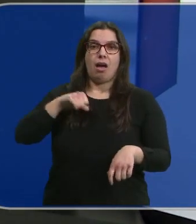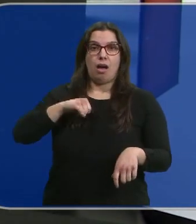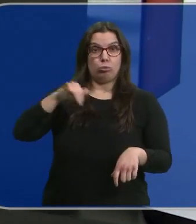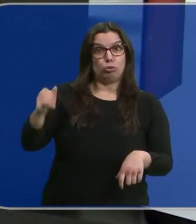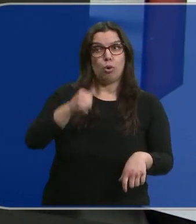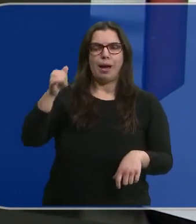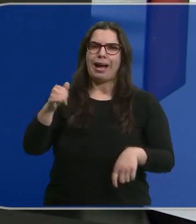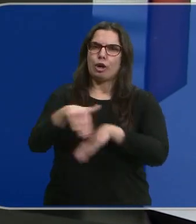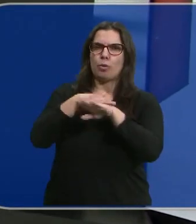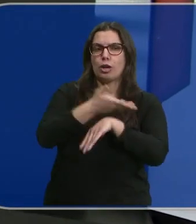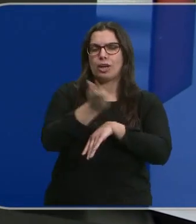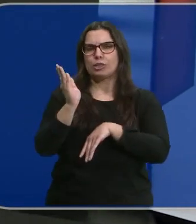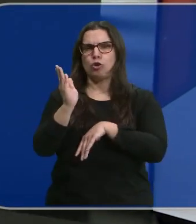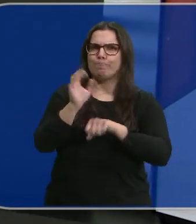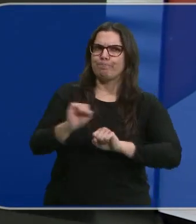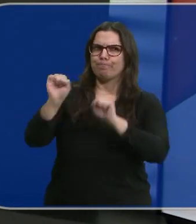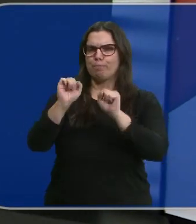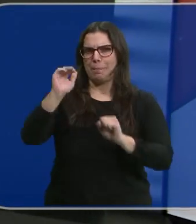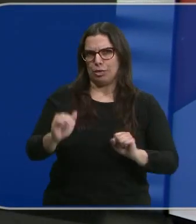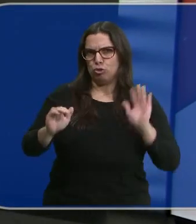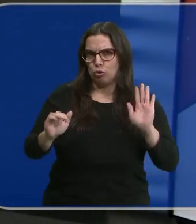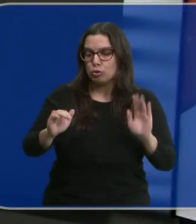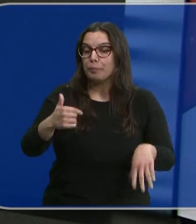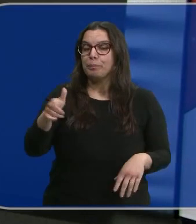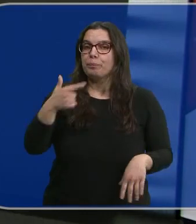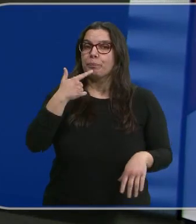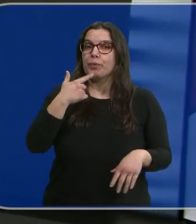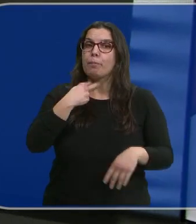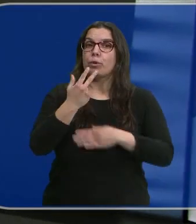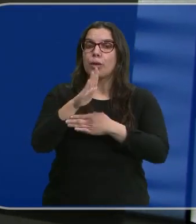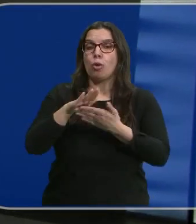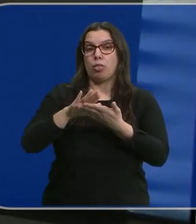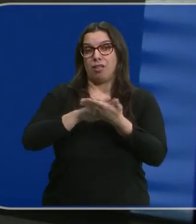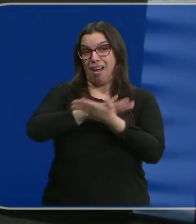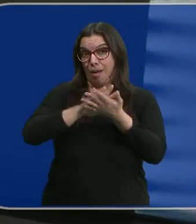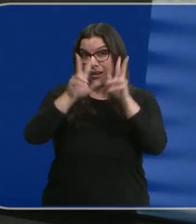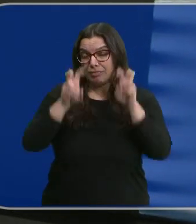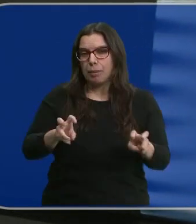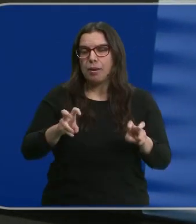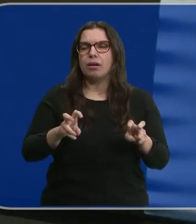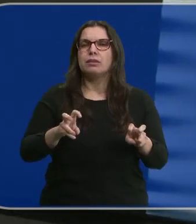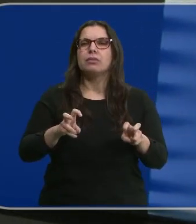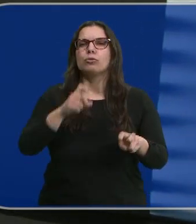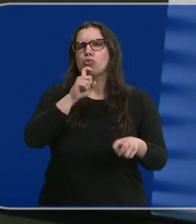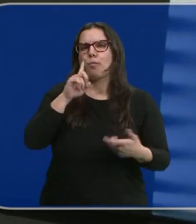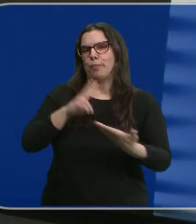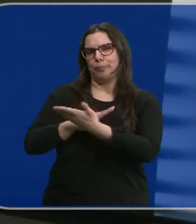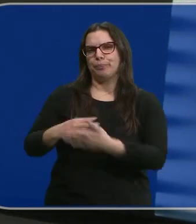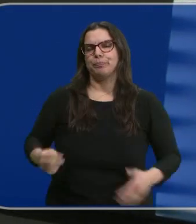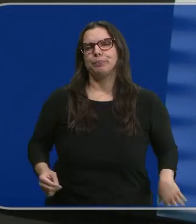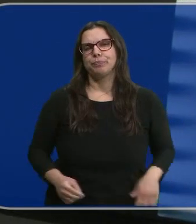de gripe. La portavoz se ha referido así a la sugerencia de las autobajas laborales de 3 días de quien tenga síntomas de la